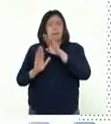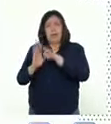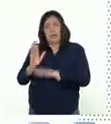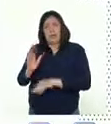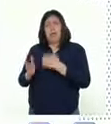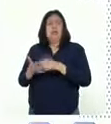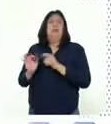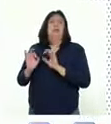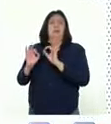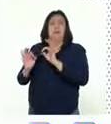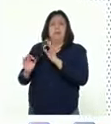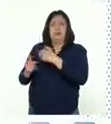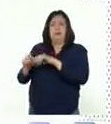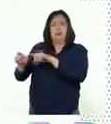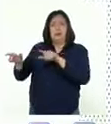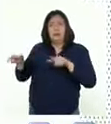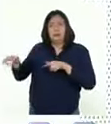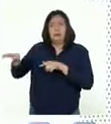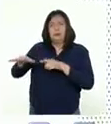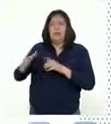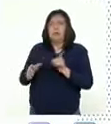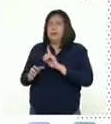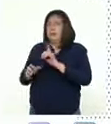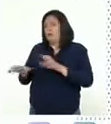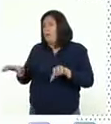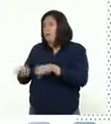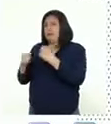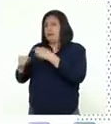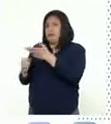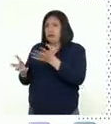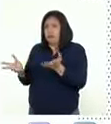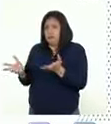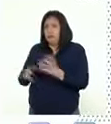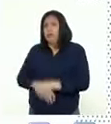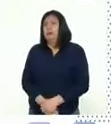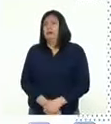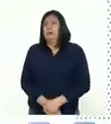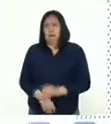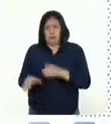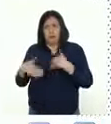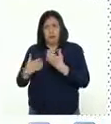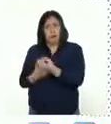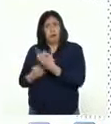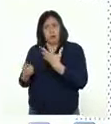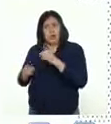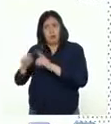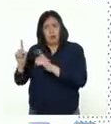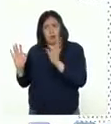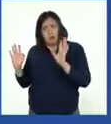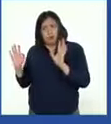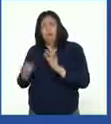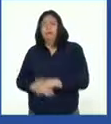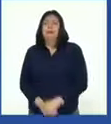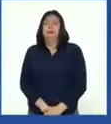la vulnerabilidad y se haya evitado un desastre? ¿Nos puedes contar